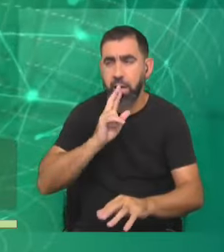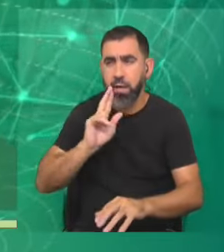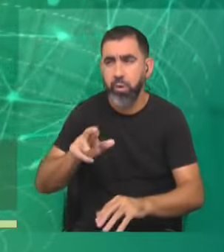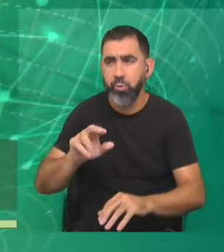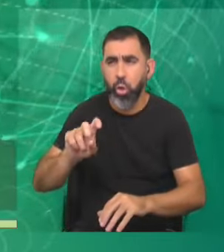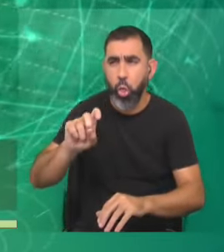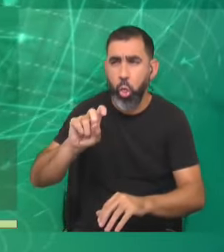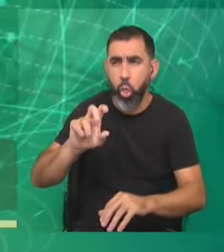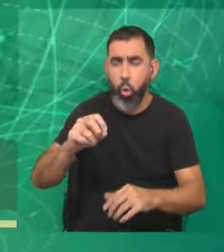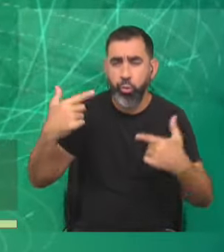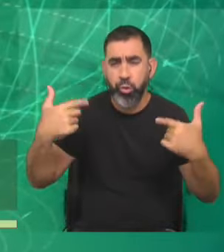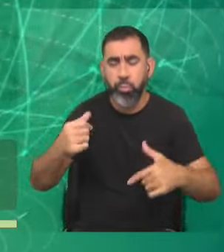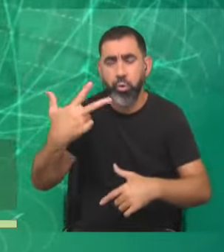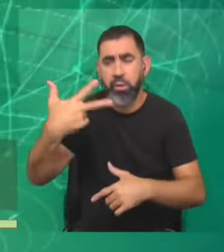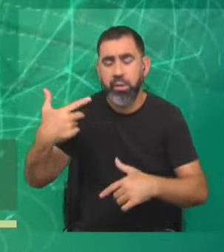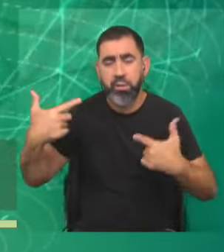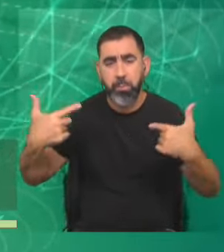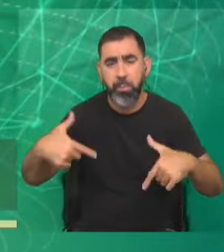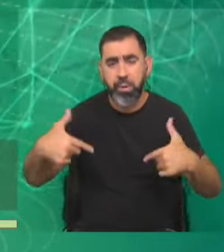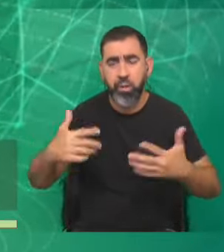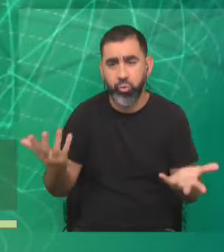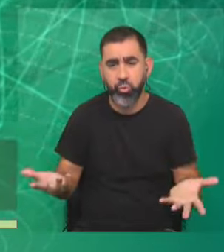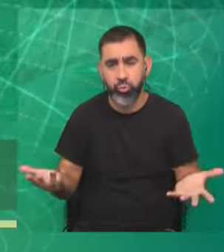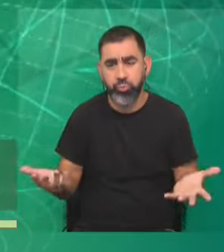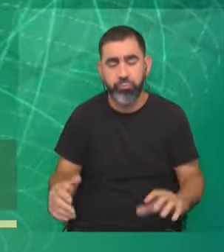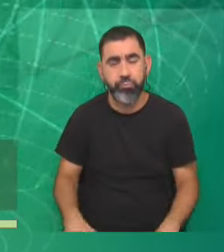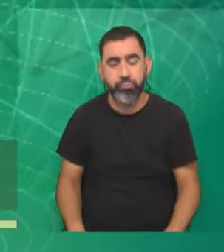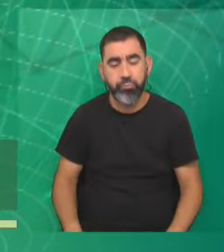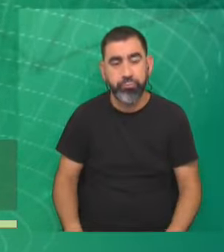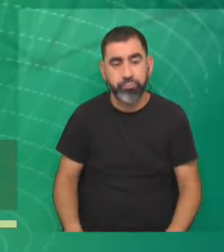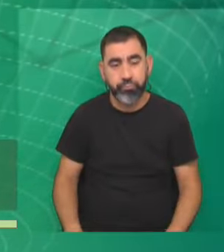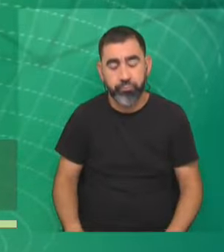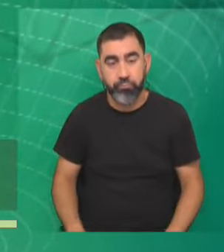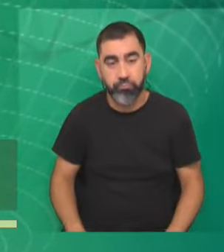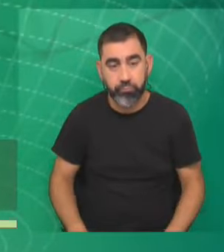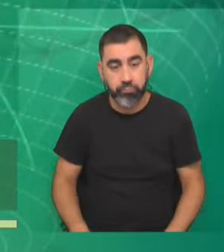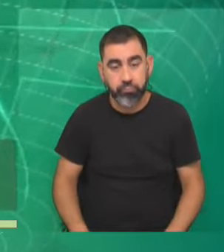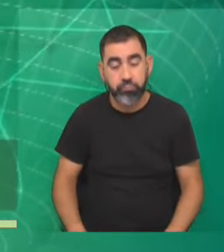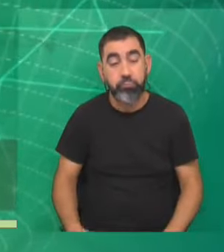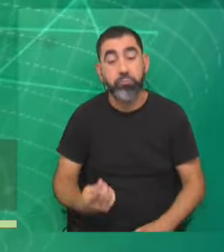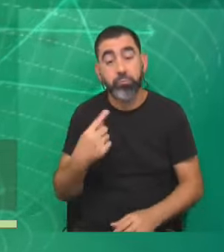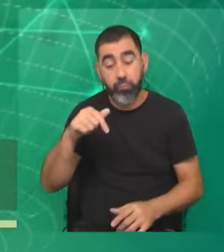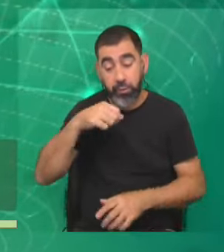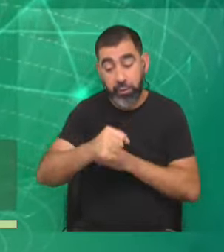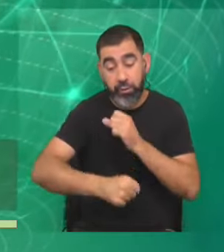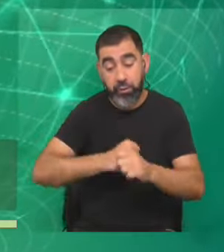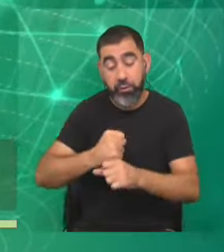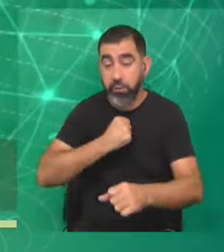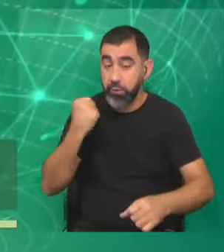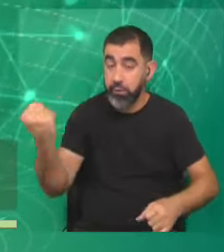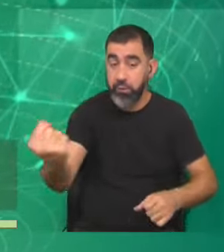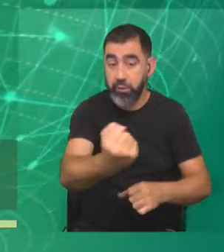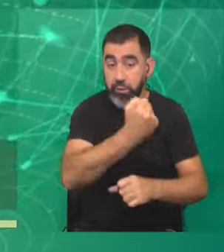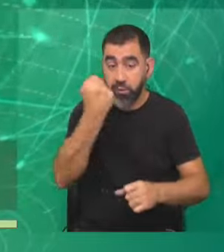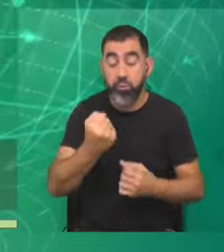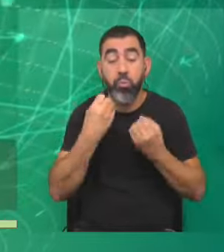que 12 ministros 13 ministros no he llevado la cuenta Por eso Este es un año importante